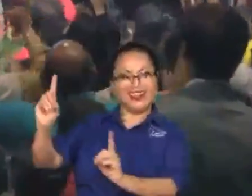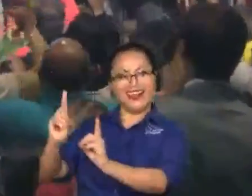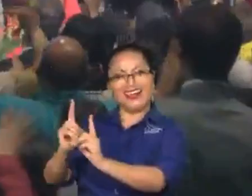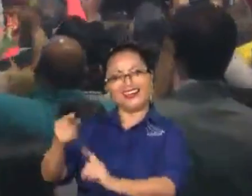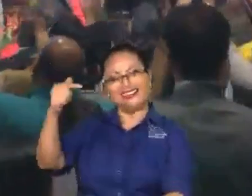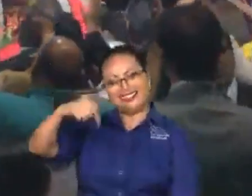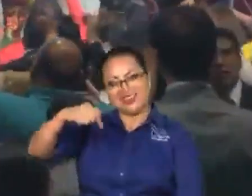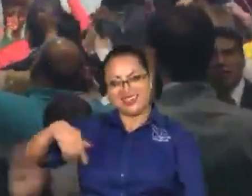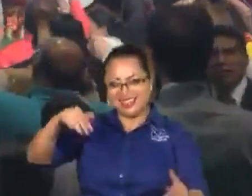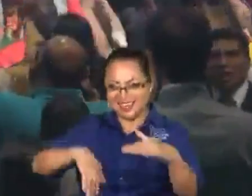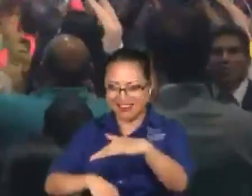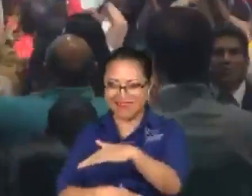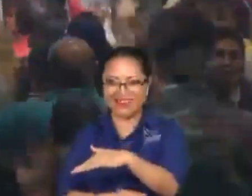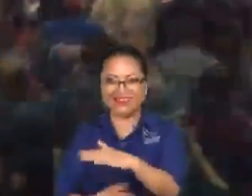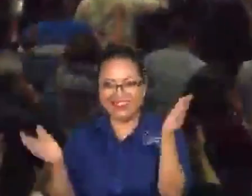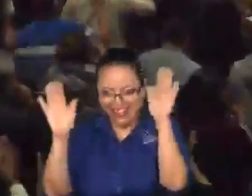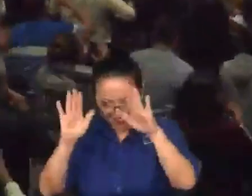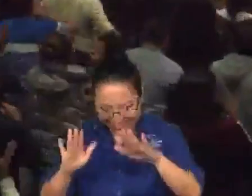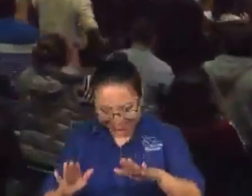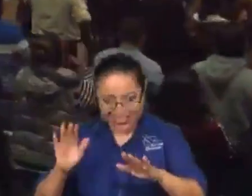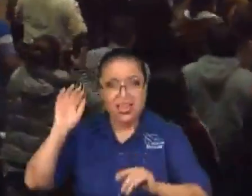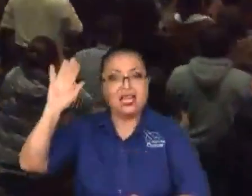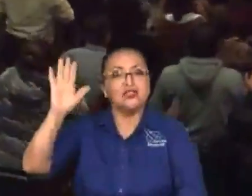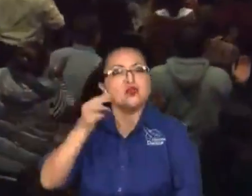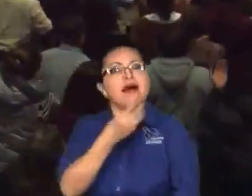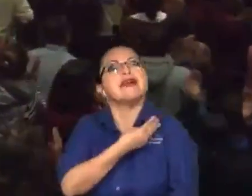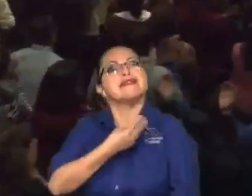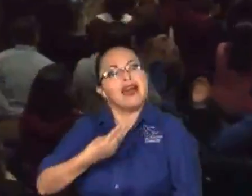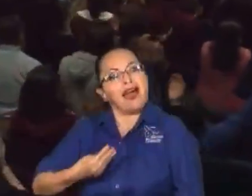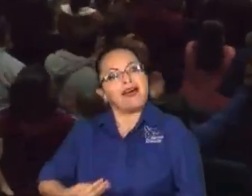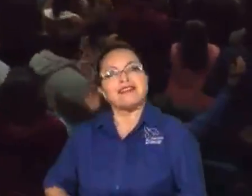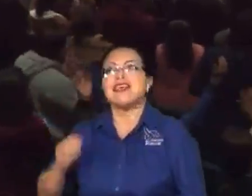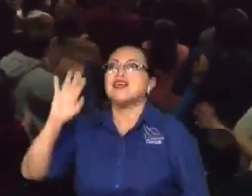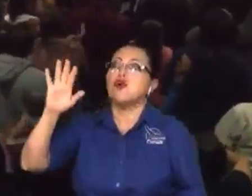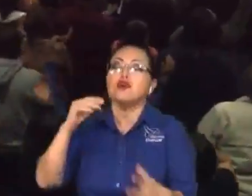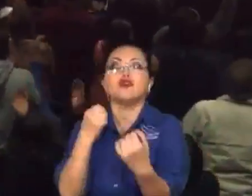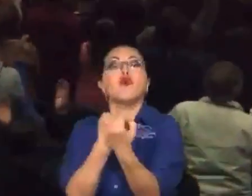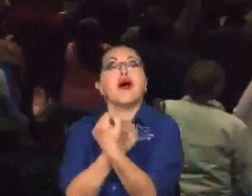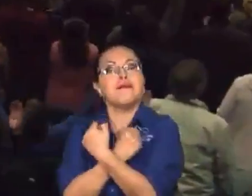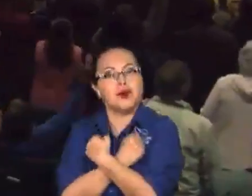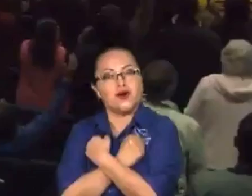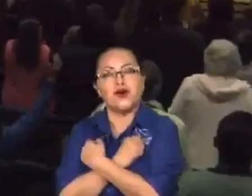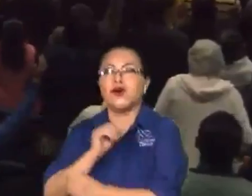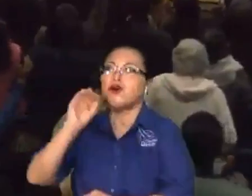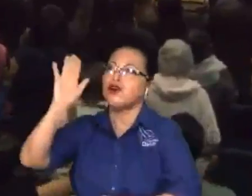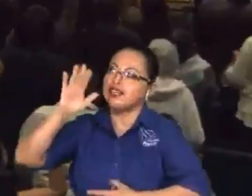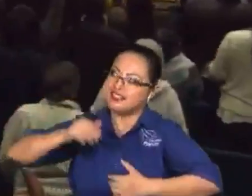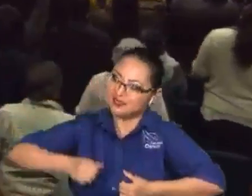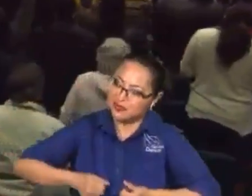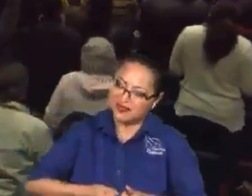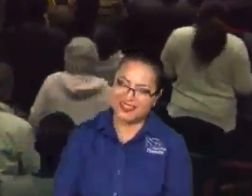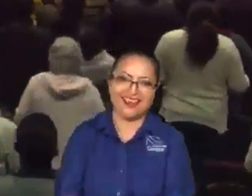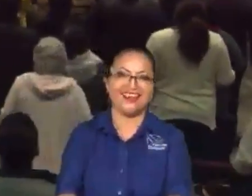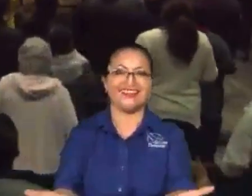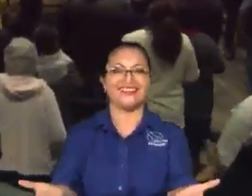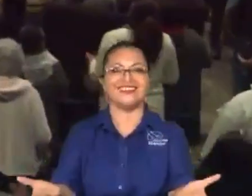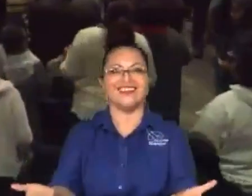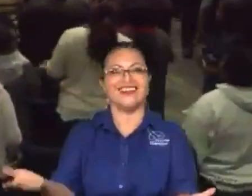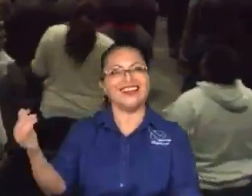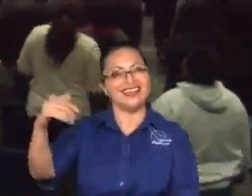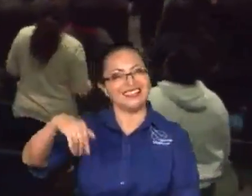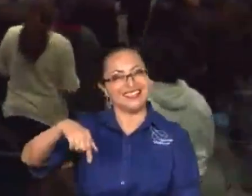vendrá. Y hoy entramos a adorar su majestad, por su amor y su